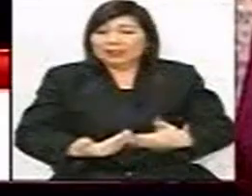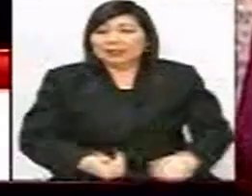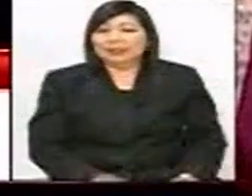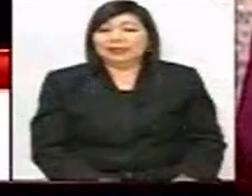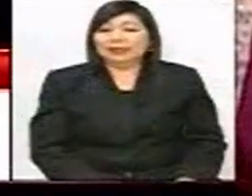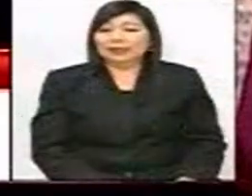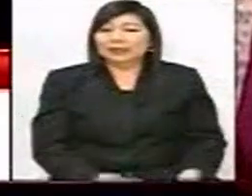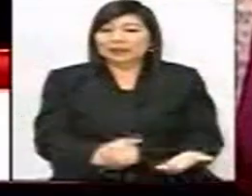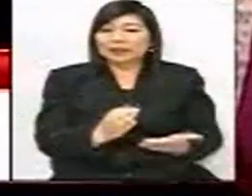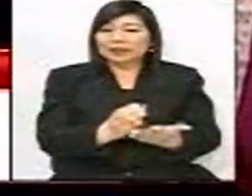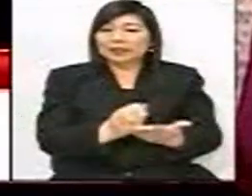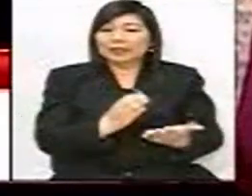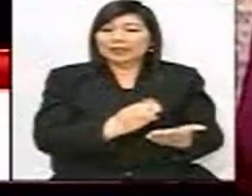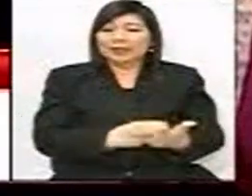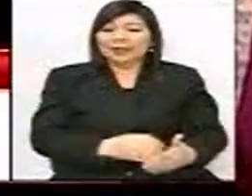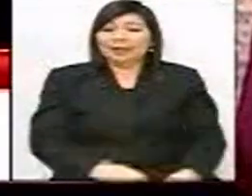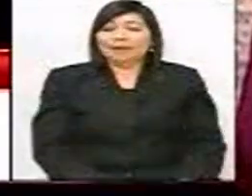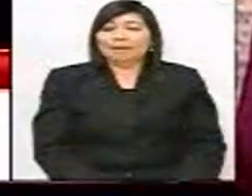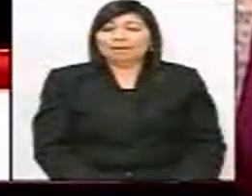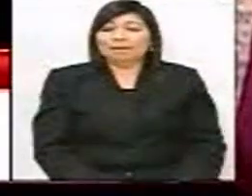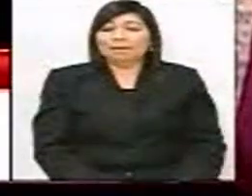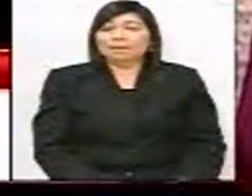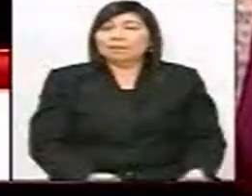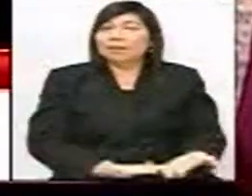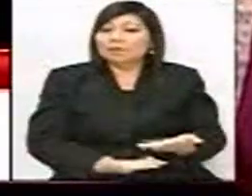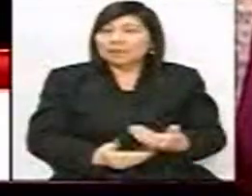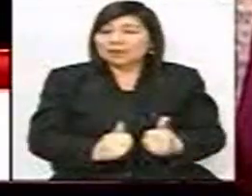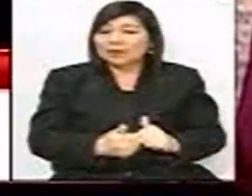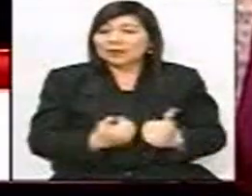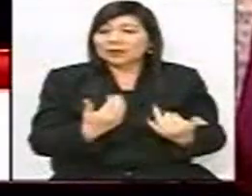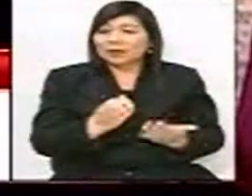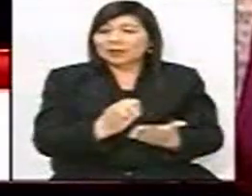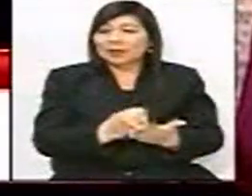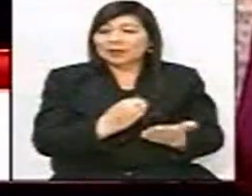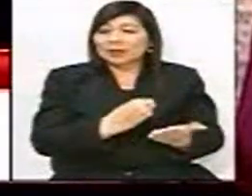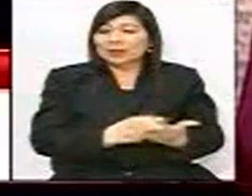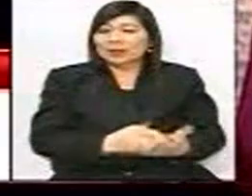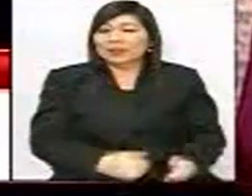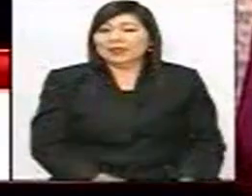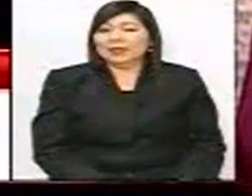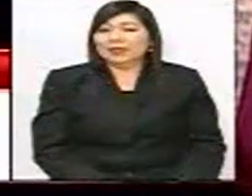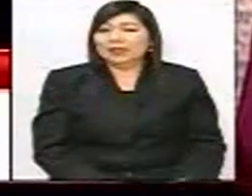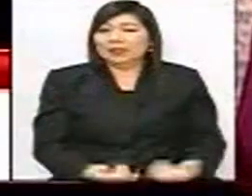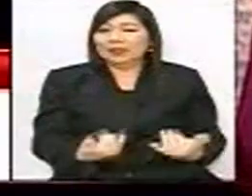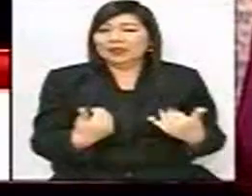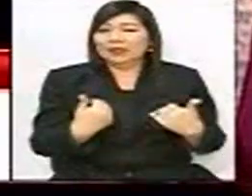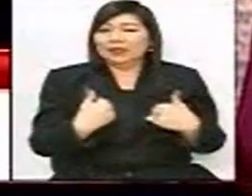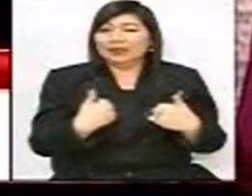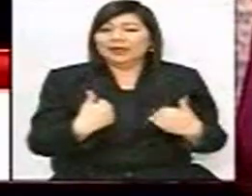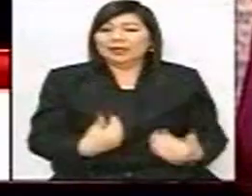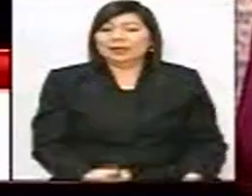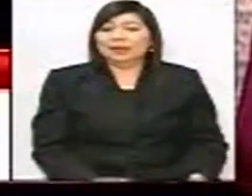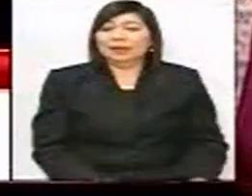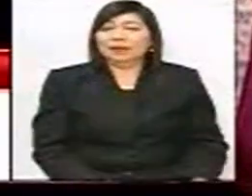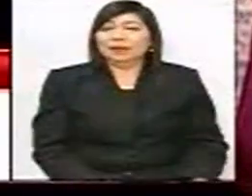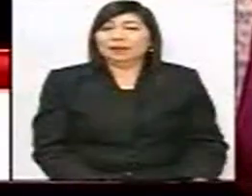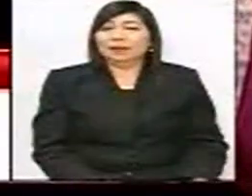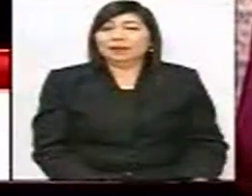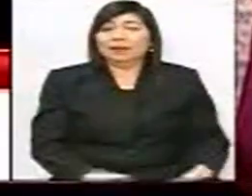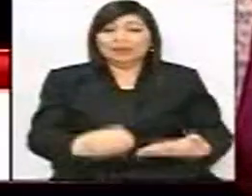renegociación de esos contratos, la reformulación de esos contratos. Aquí tiene usted la